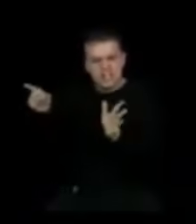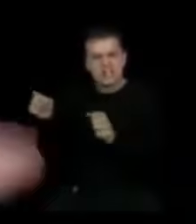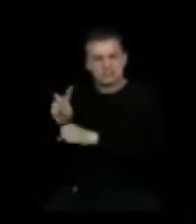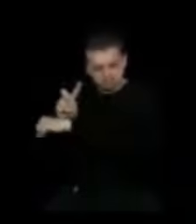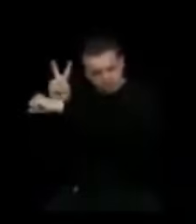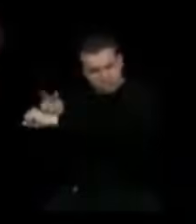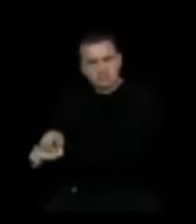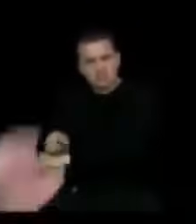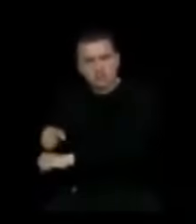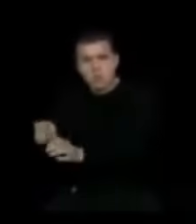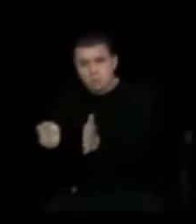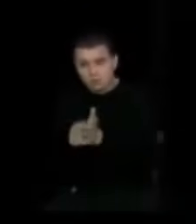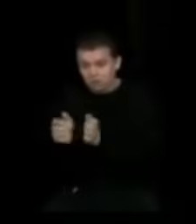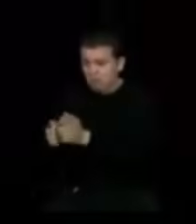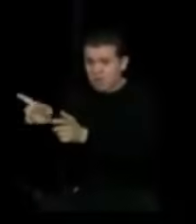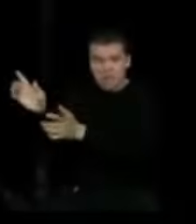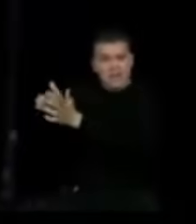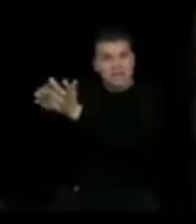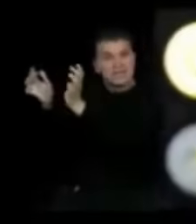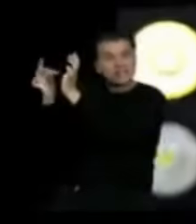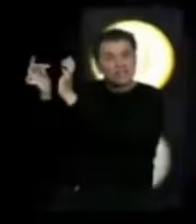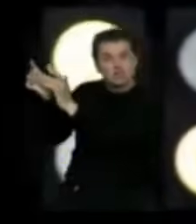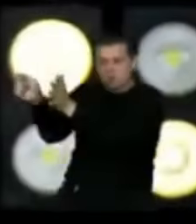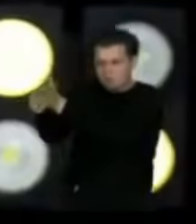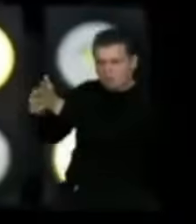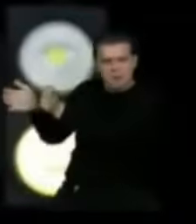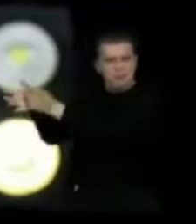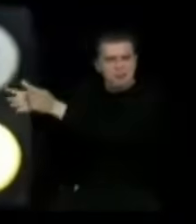hemos sido curados.